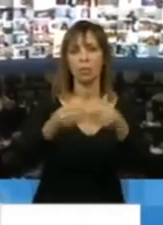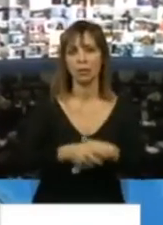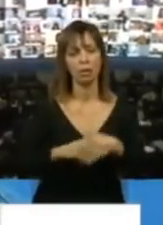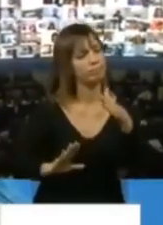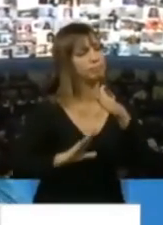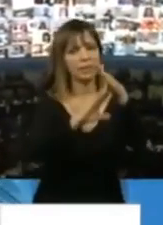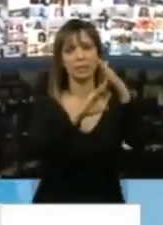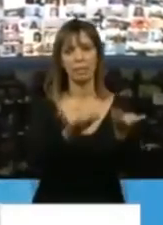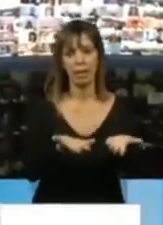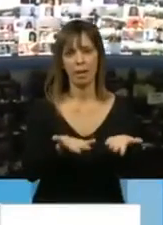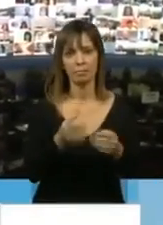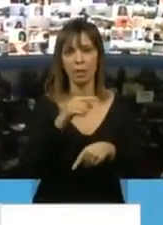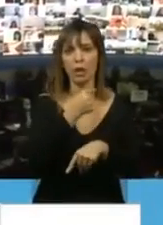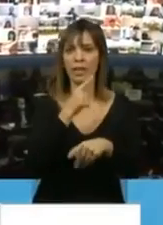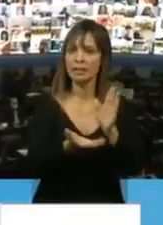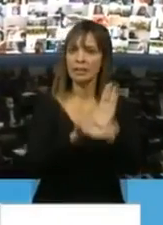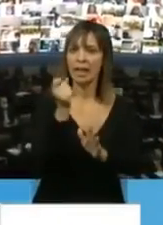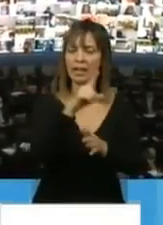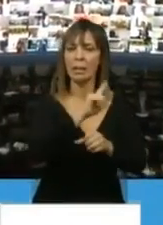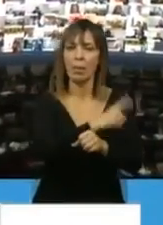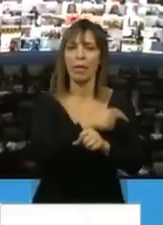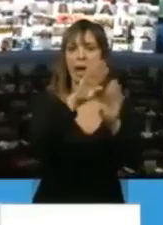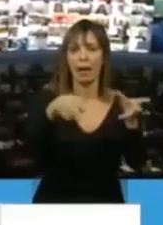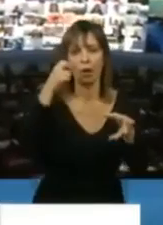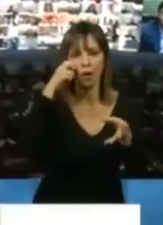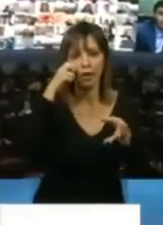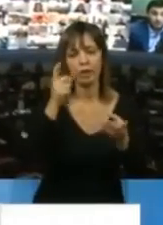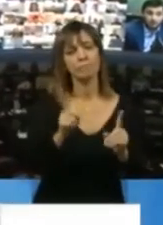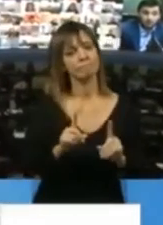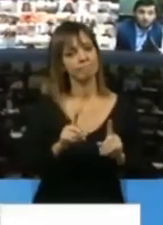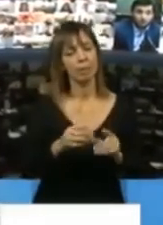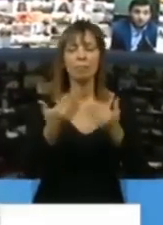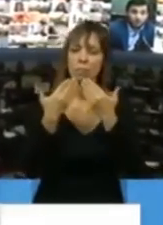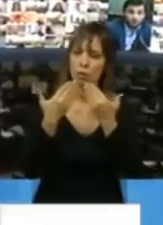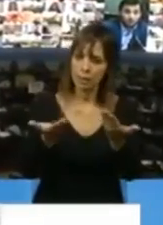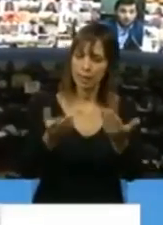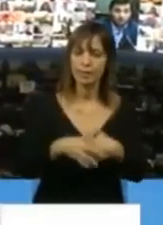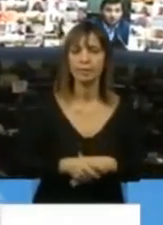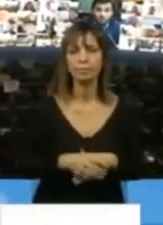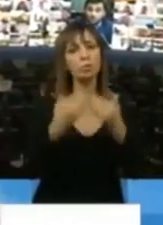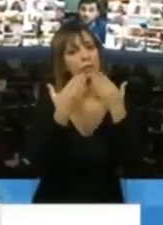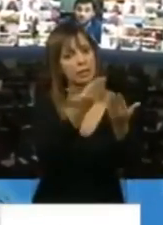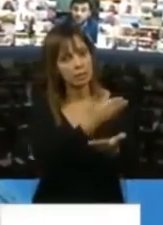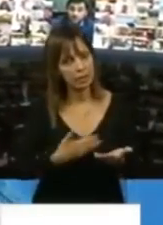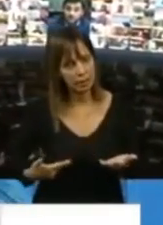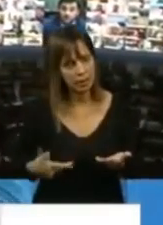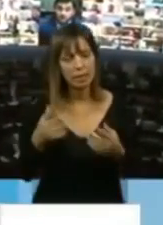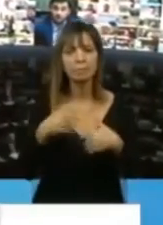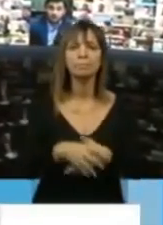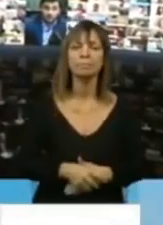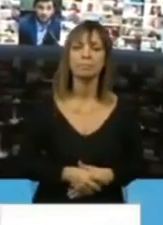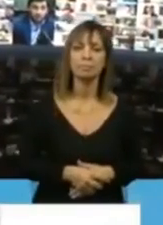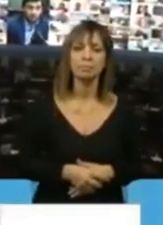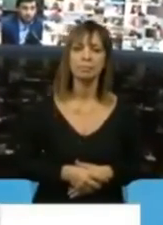lamentablemente hoy le quieren quitar esa facultad al congreso de la nación muchas gracias señor presidente le devuelvo los